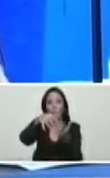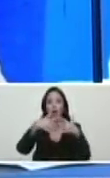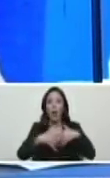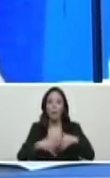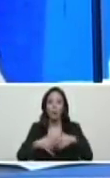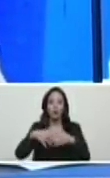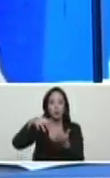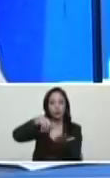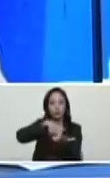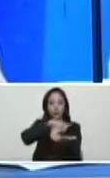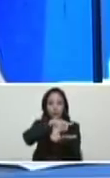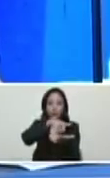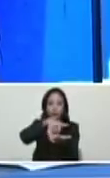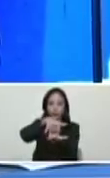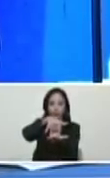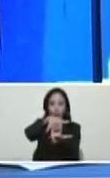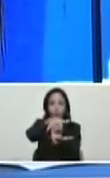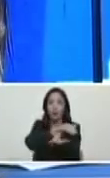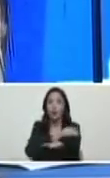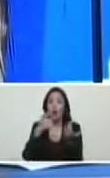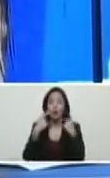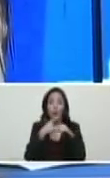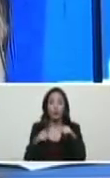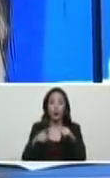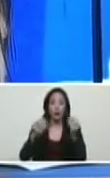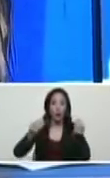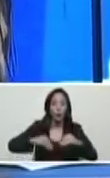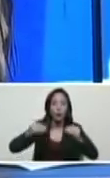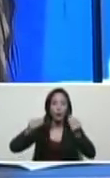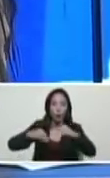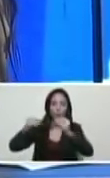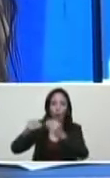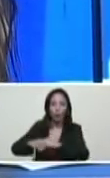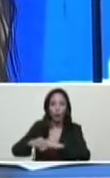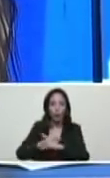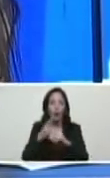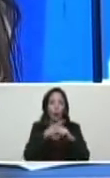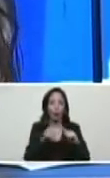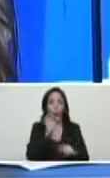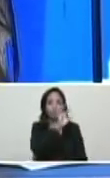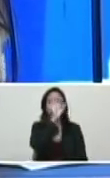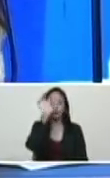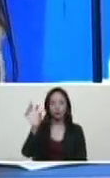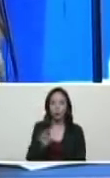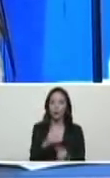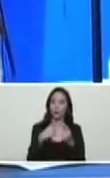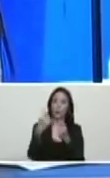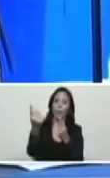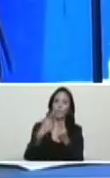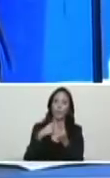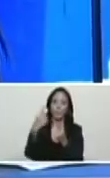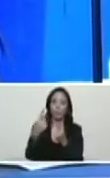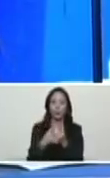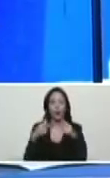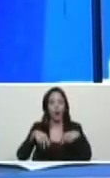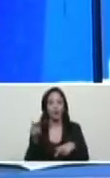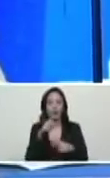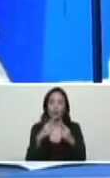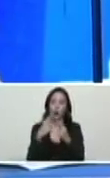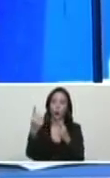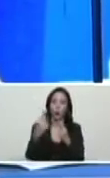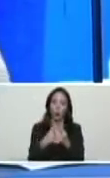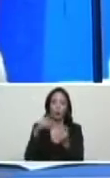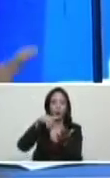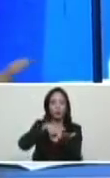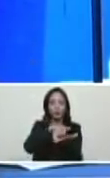con diferentes líneas aéreas para poder pues efectivamente lograr atraer y ser Venezuela del turismo